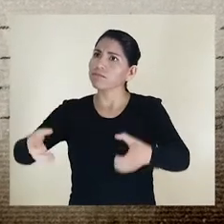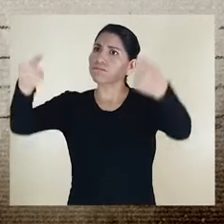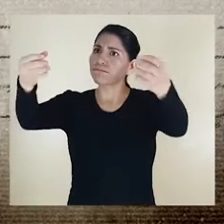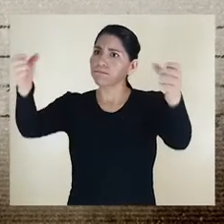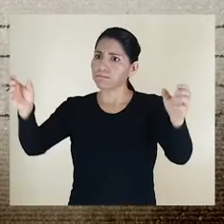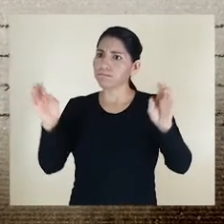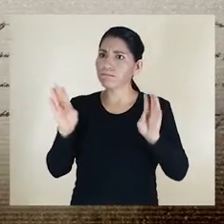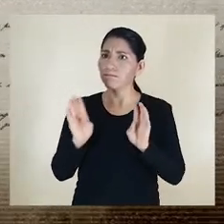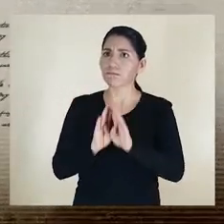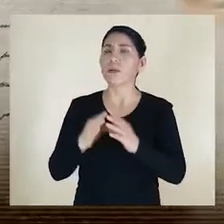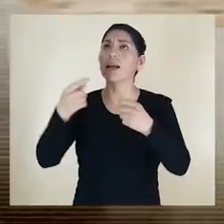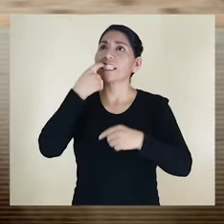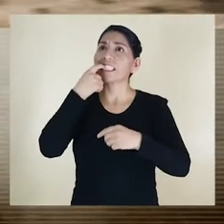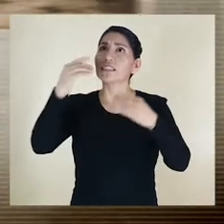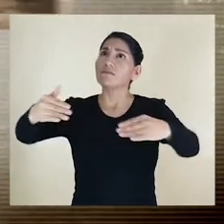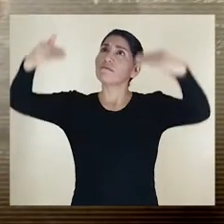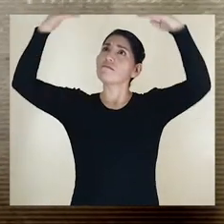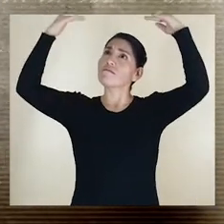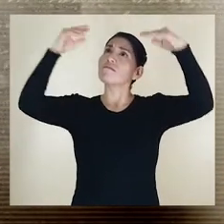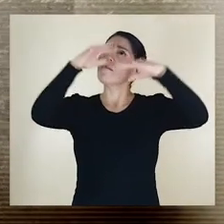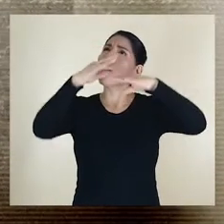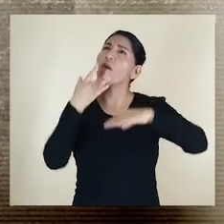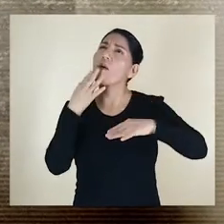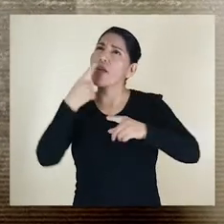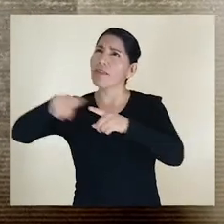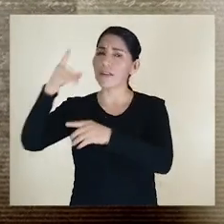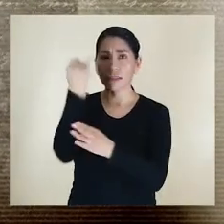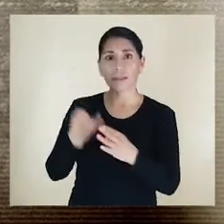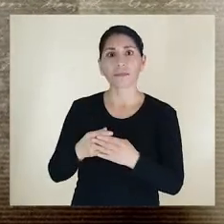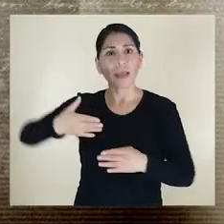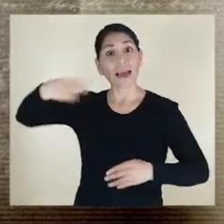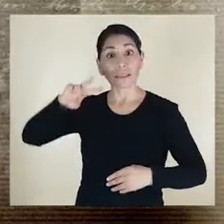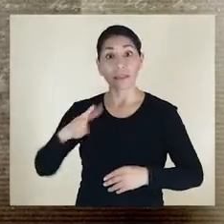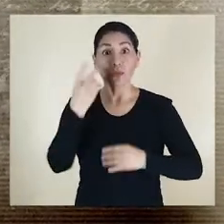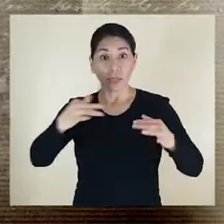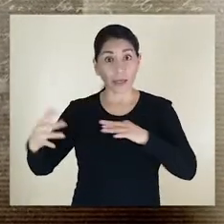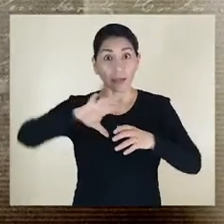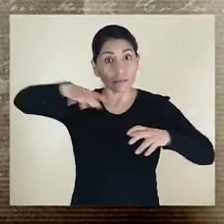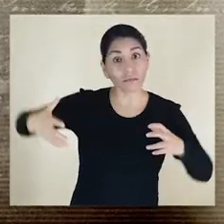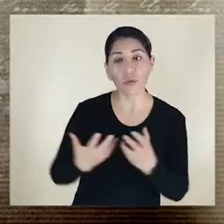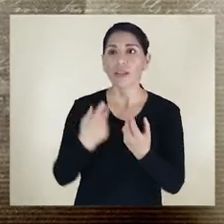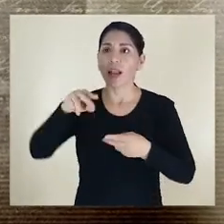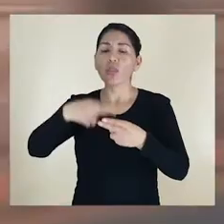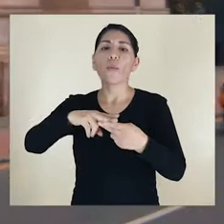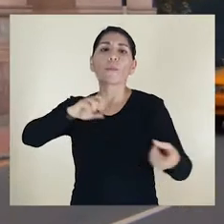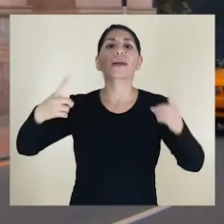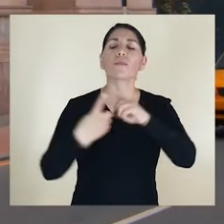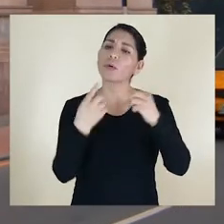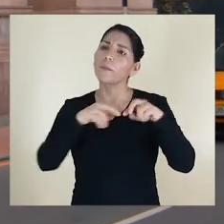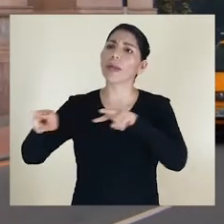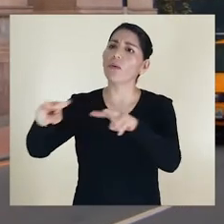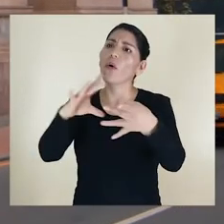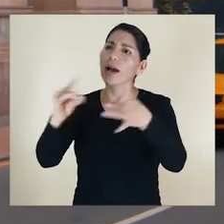con vitrales muy vistosos. Durante la Segunda Guerra Mundial, el banco cambió de nombre, pero el edificio nos habla de la historia empresarial